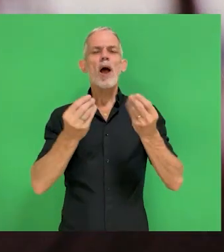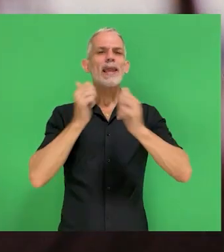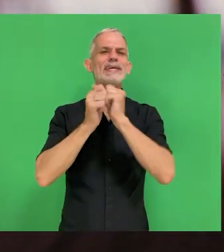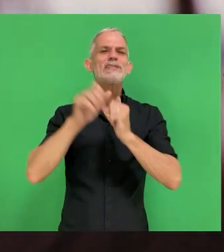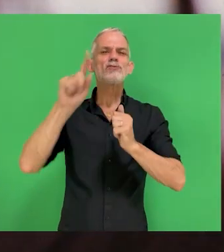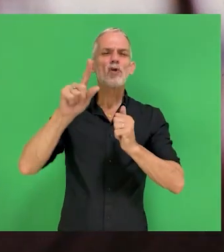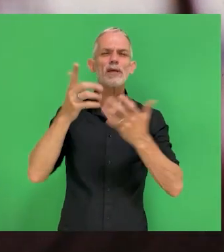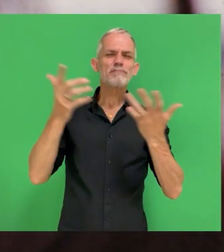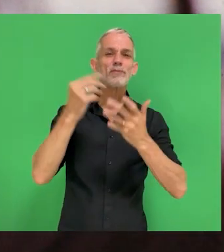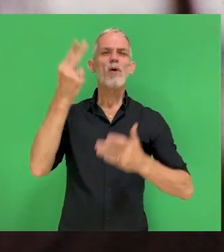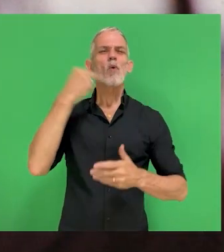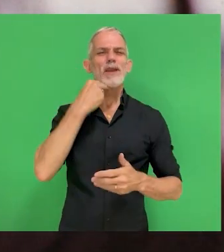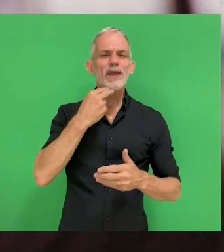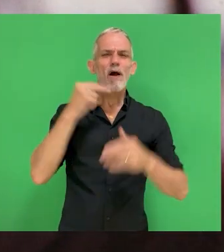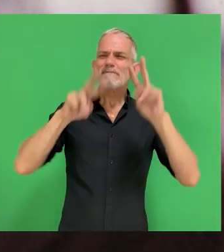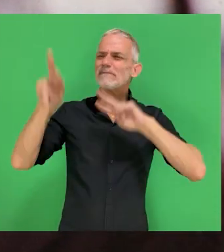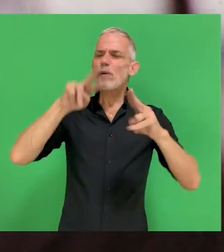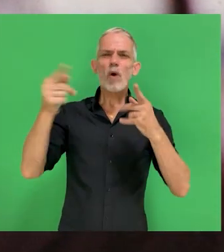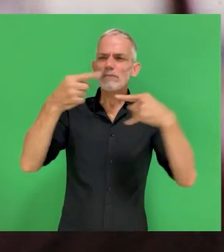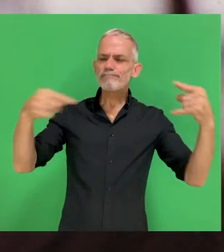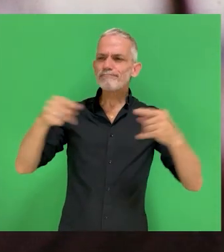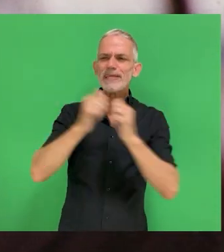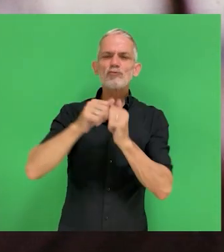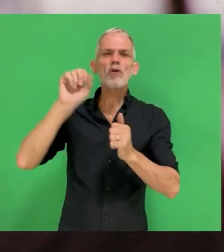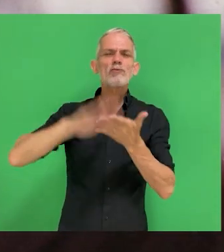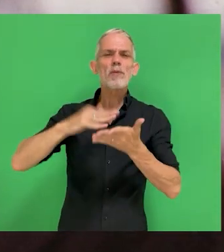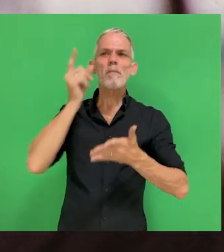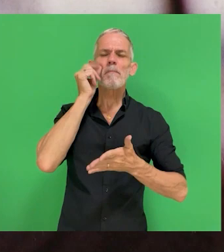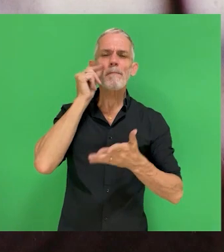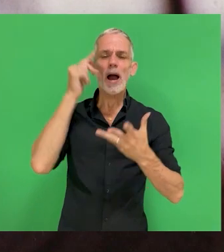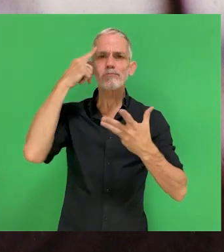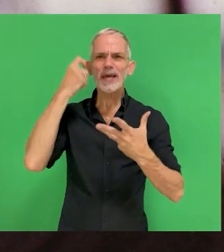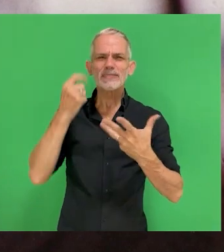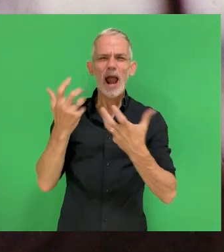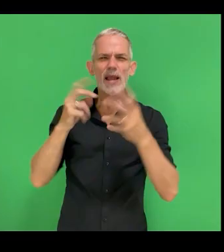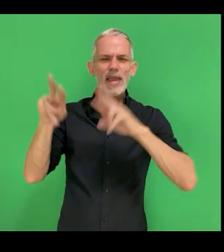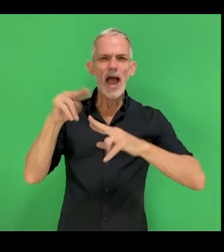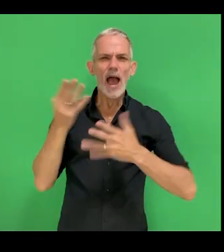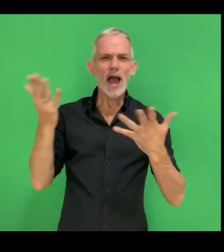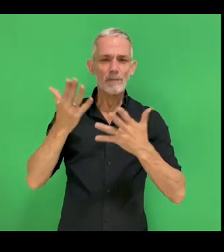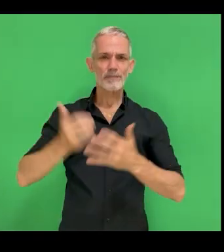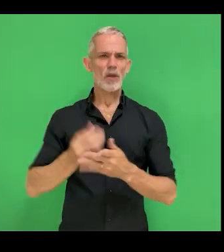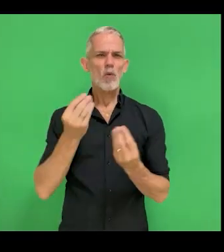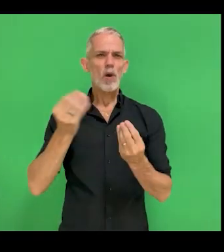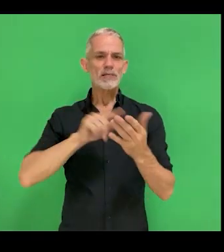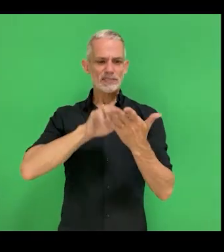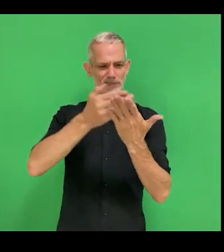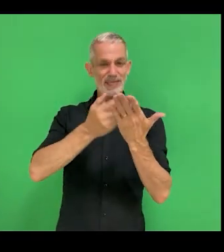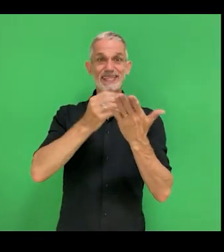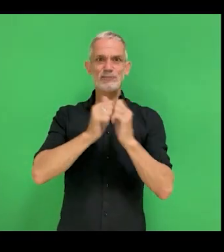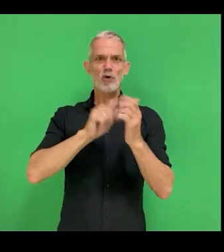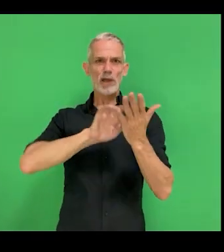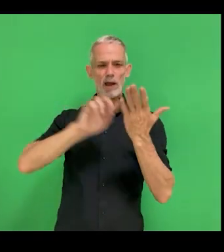historia agridulce de un hijo buscando los rastros de un padre añorado. Foto de Federico con un bebé a UPA. ¿Cuál es el anverso de la